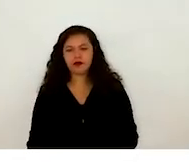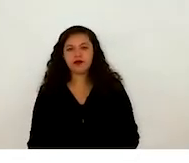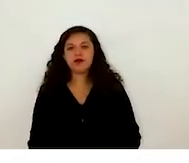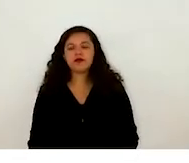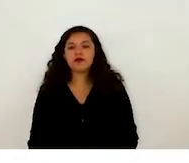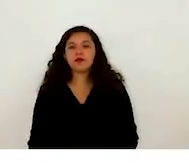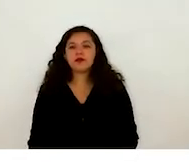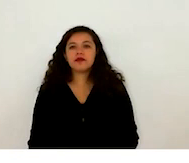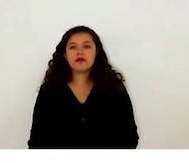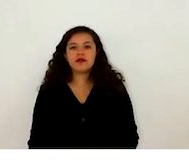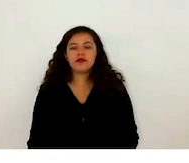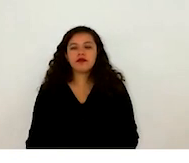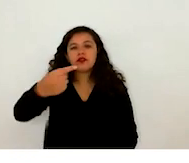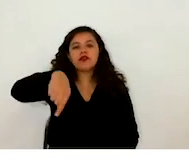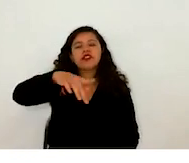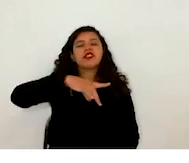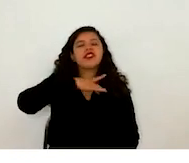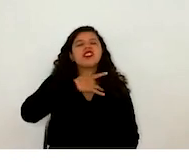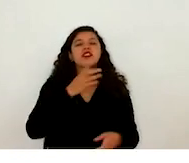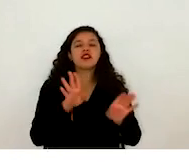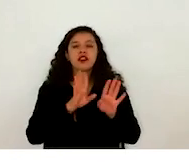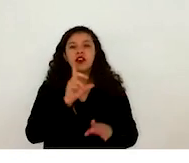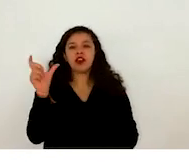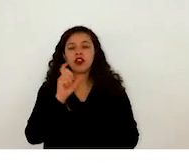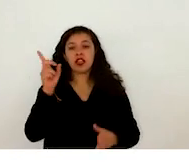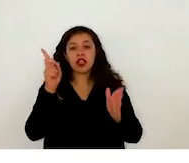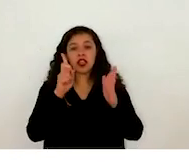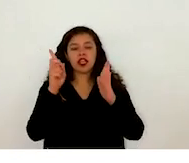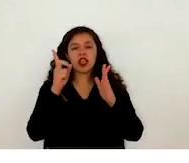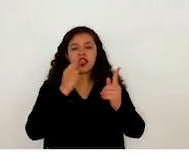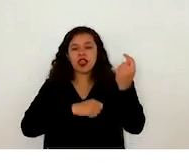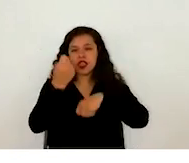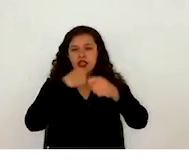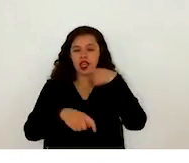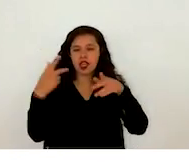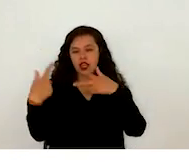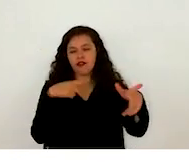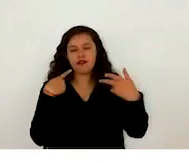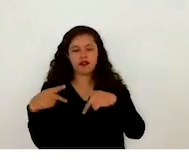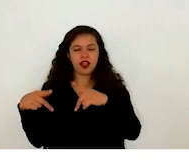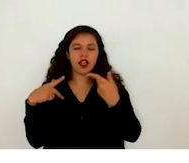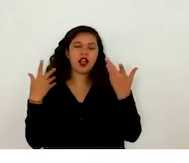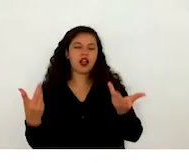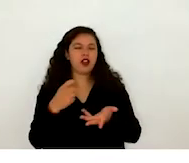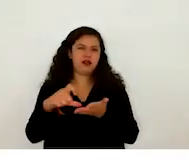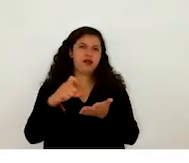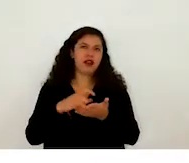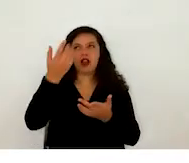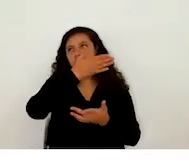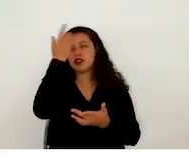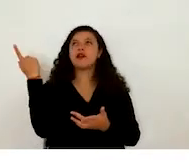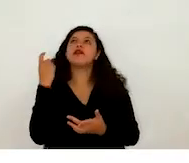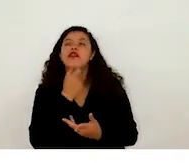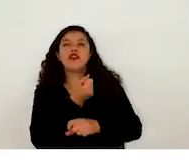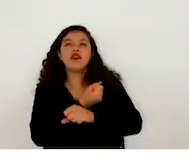cómo se sentirían ustedes cuando van a una tienda departamental longares a una tienda donde compran que no sean perfume los apartó